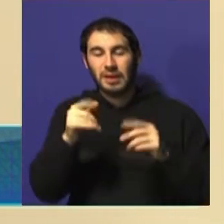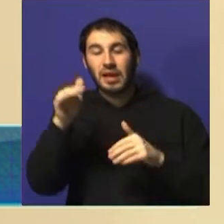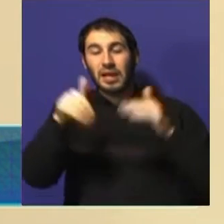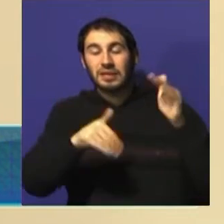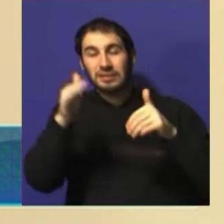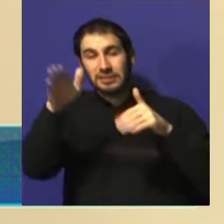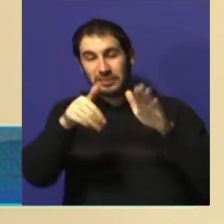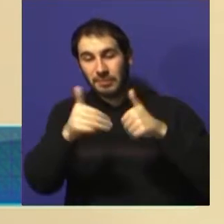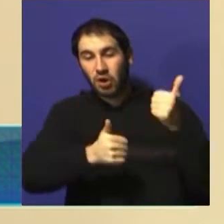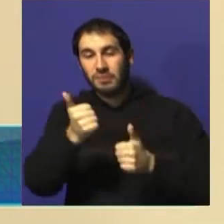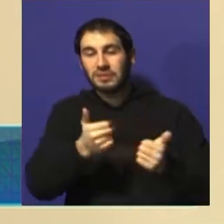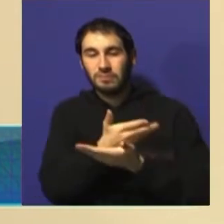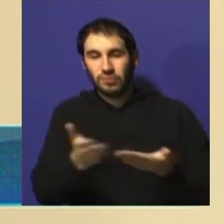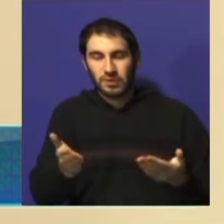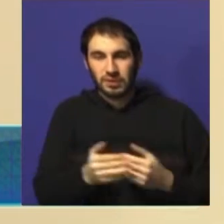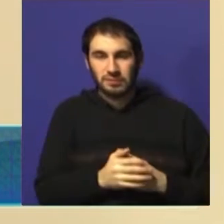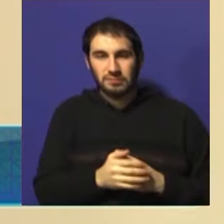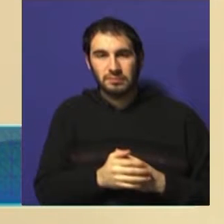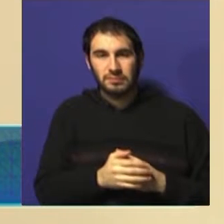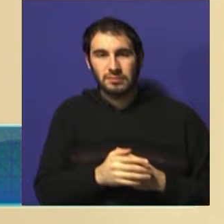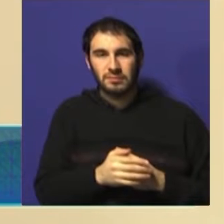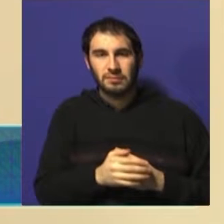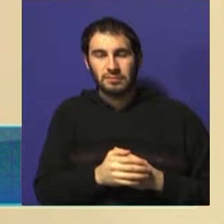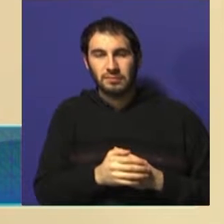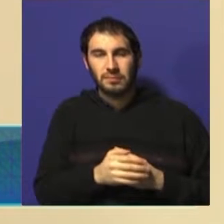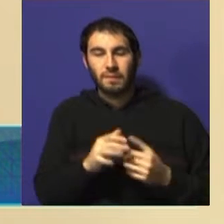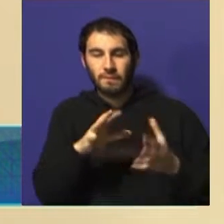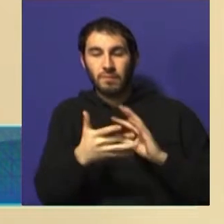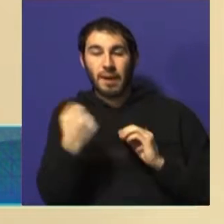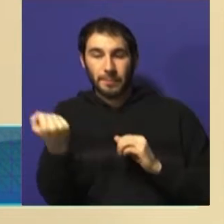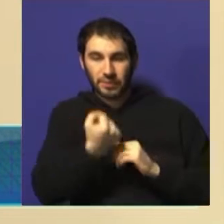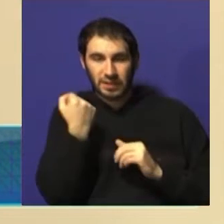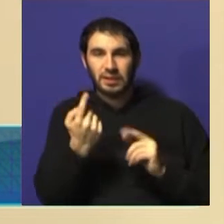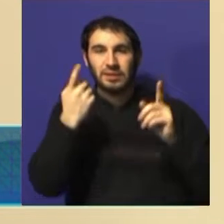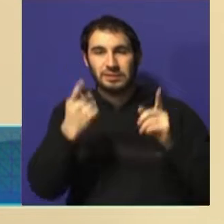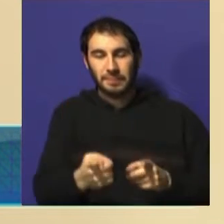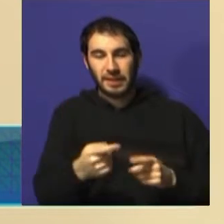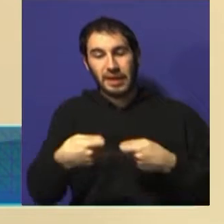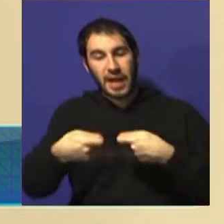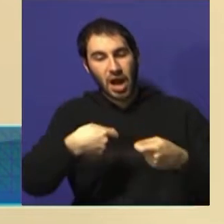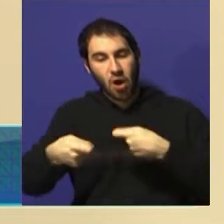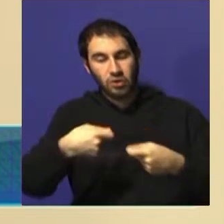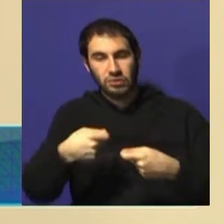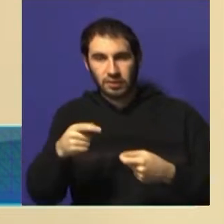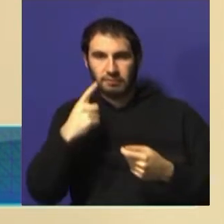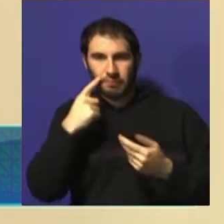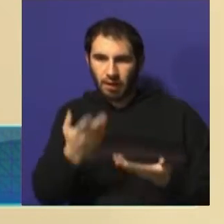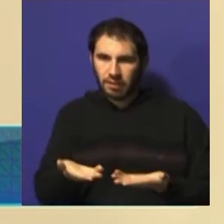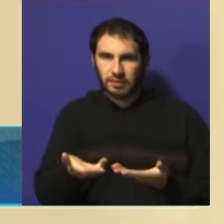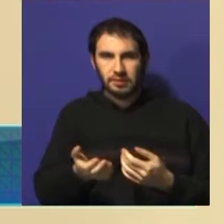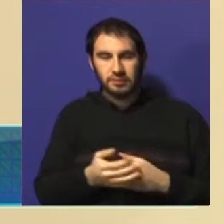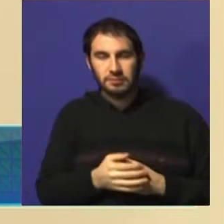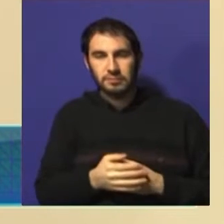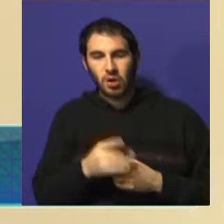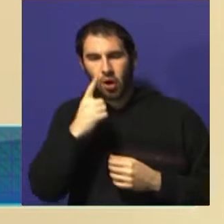licitaciones corrían de una manera importante y donde los negocios eran evidentes. En este caso, ¿quién